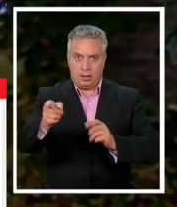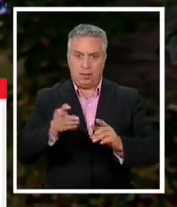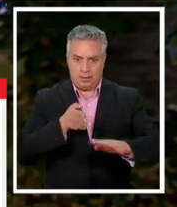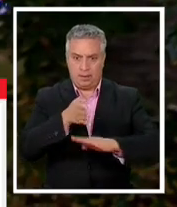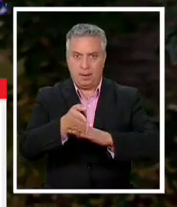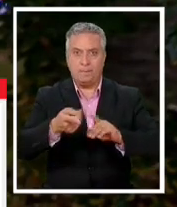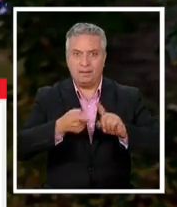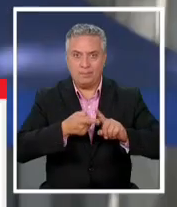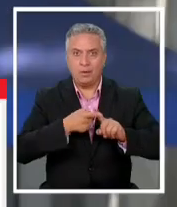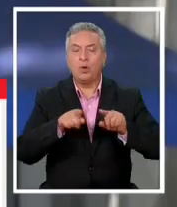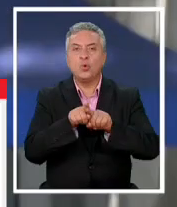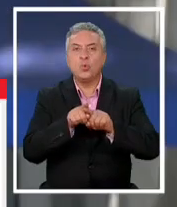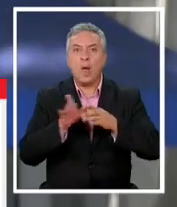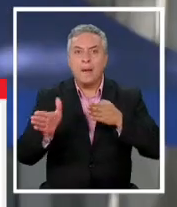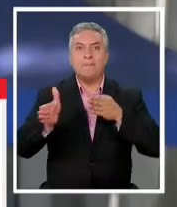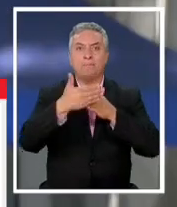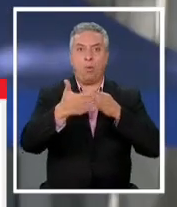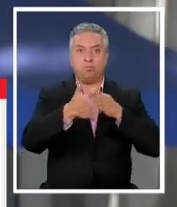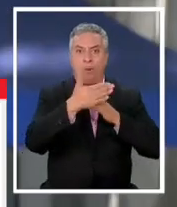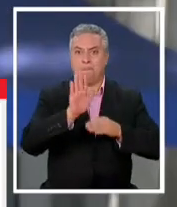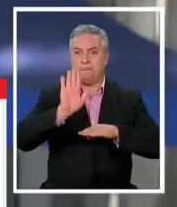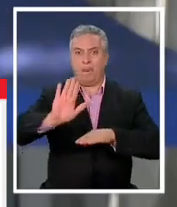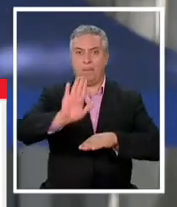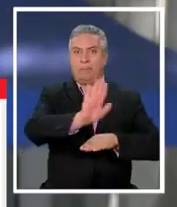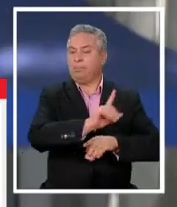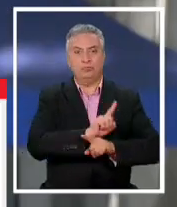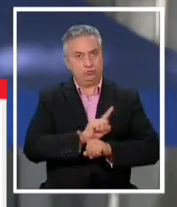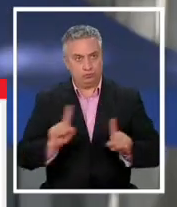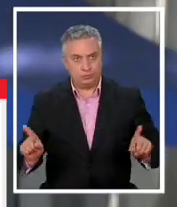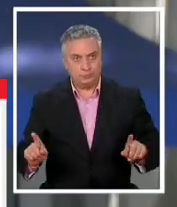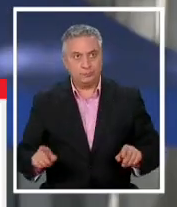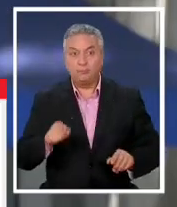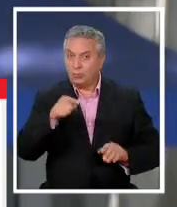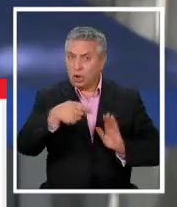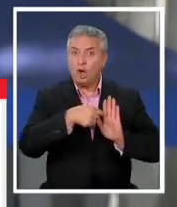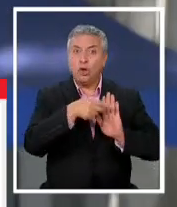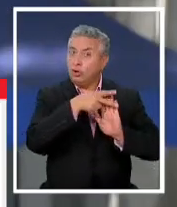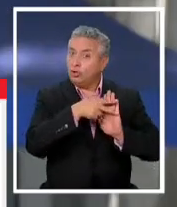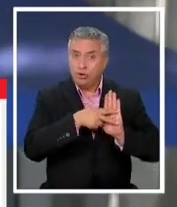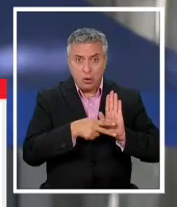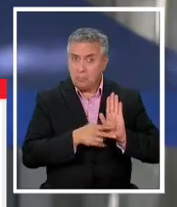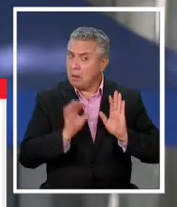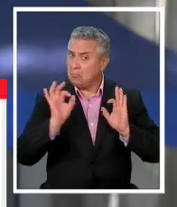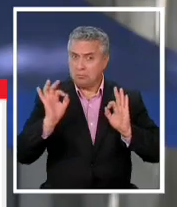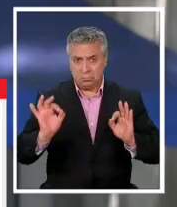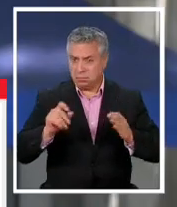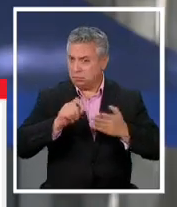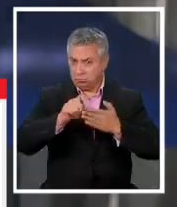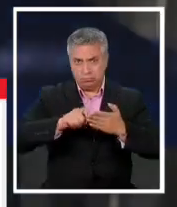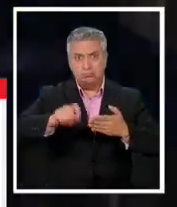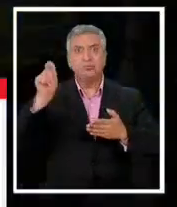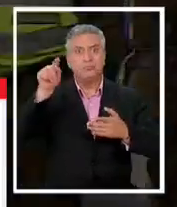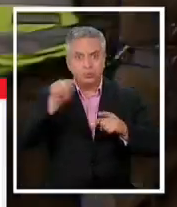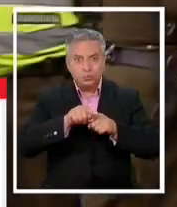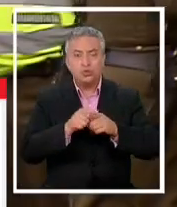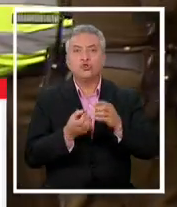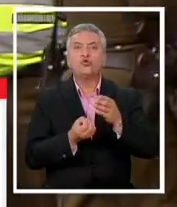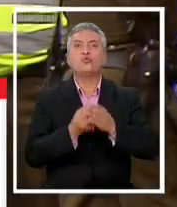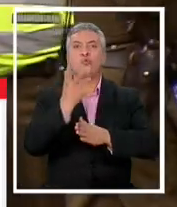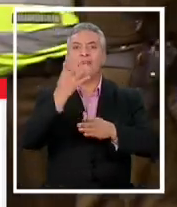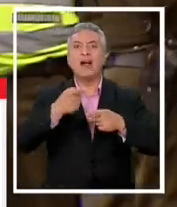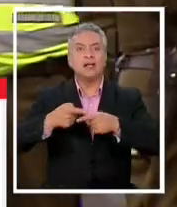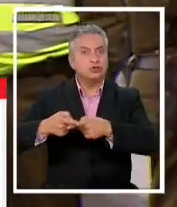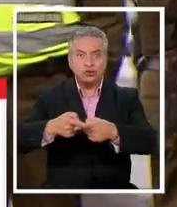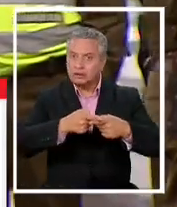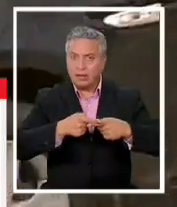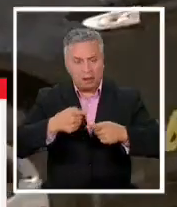no se generen barreras. Esa aprobación de la norma va en el sentido correcto en el cual queremos encaminar nuestra nueva sociedad. La nueva